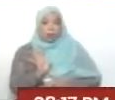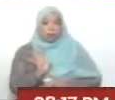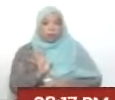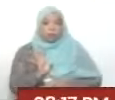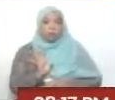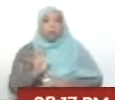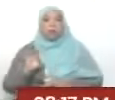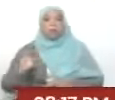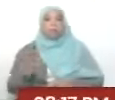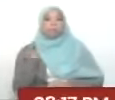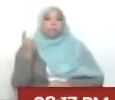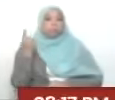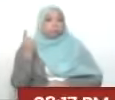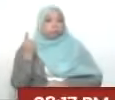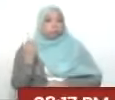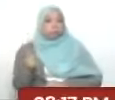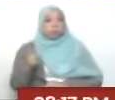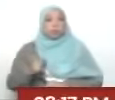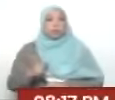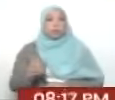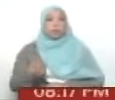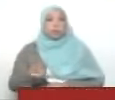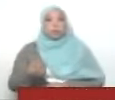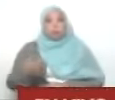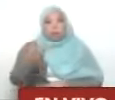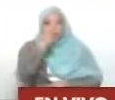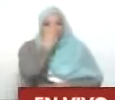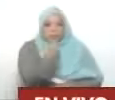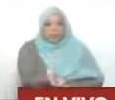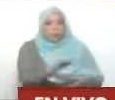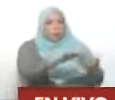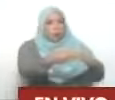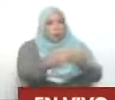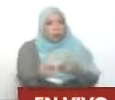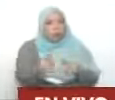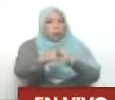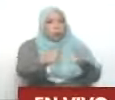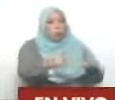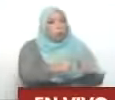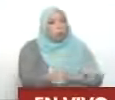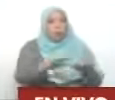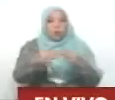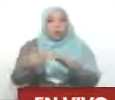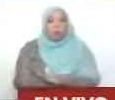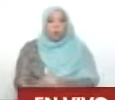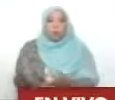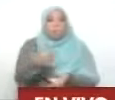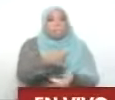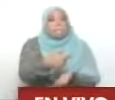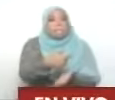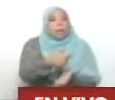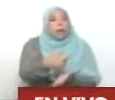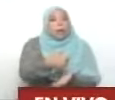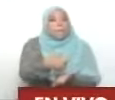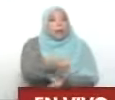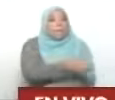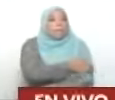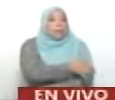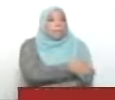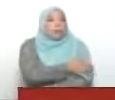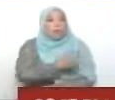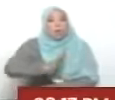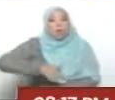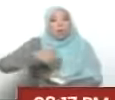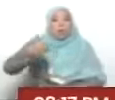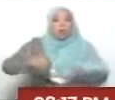Pero primero, tienes que correr mucha calle para ver si deja de ser un pataruco y puedes